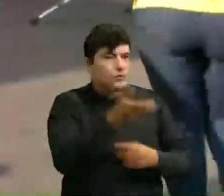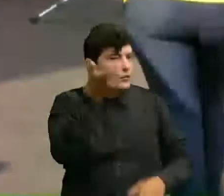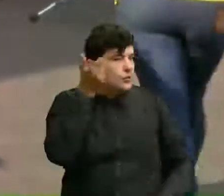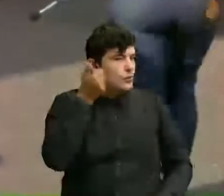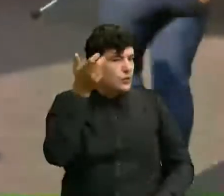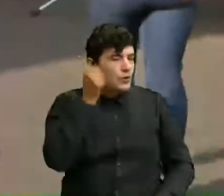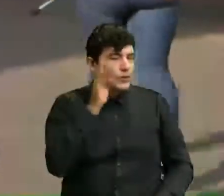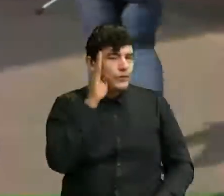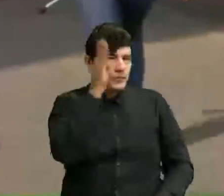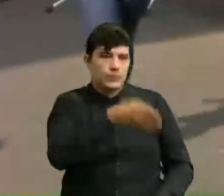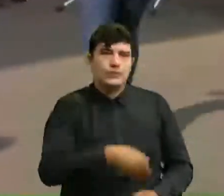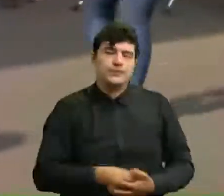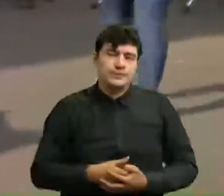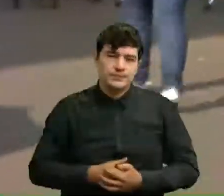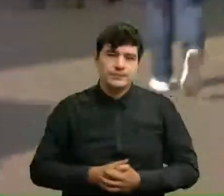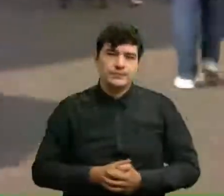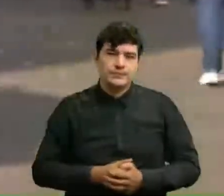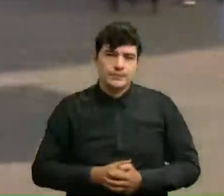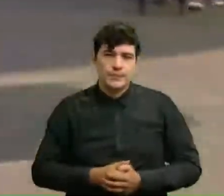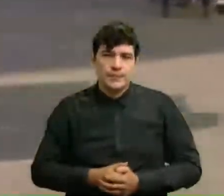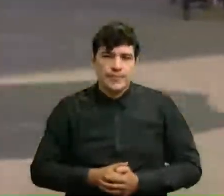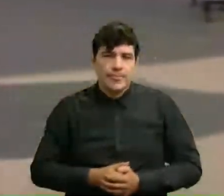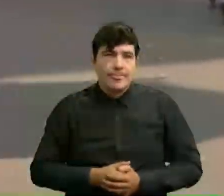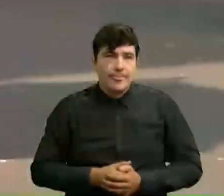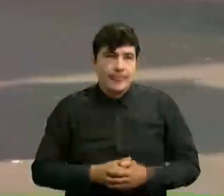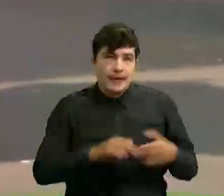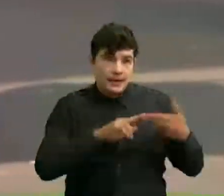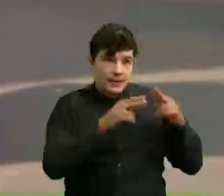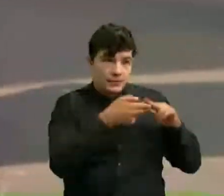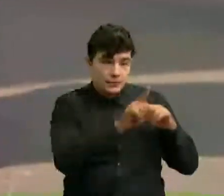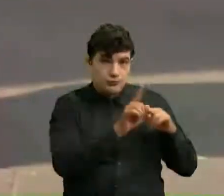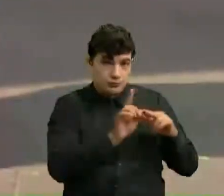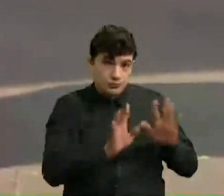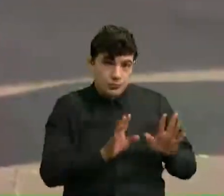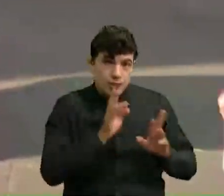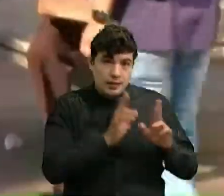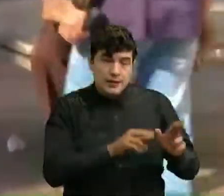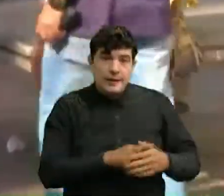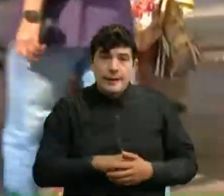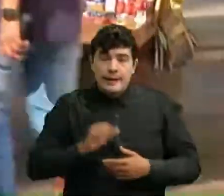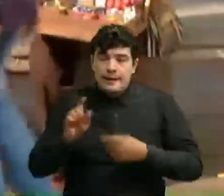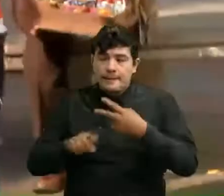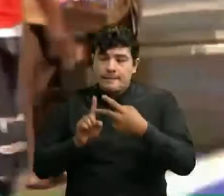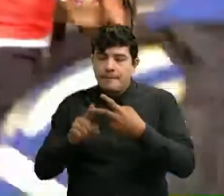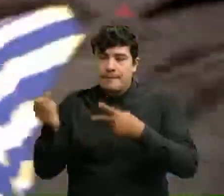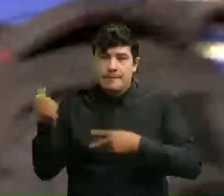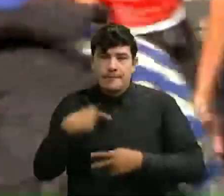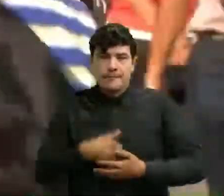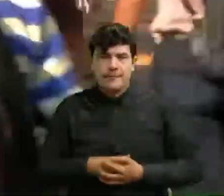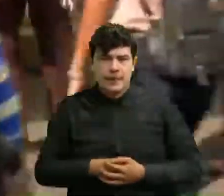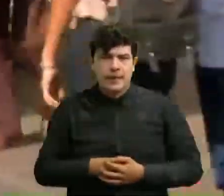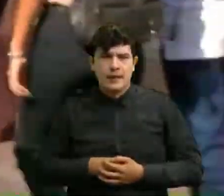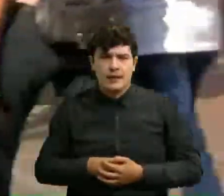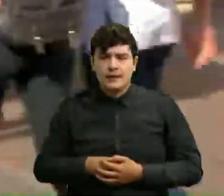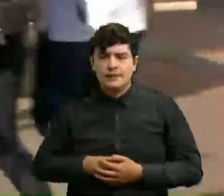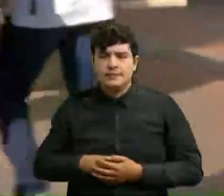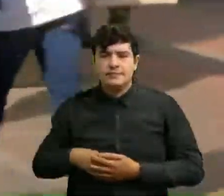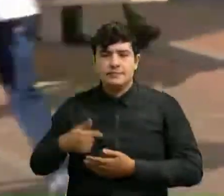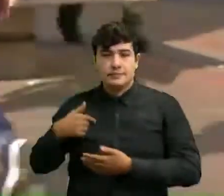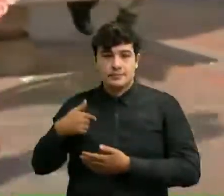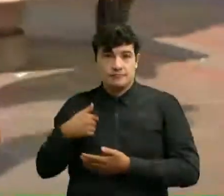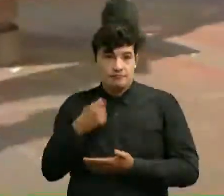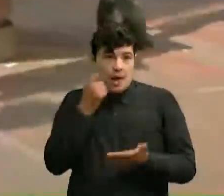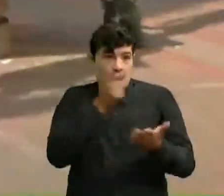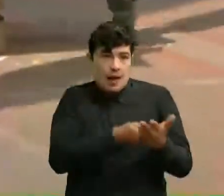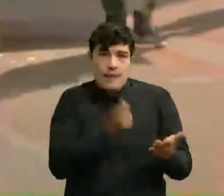pago de esas mesadas. Respecto a su pregunta, cuando una persona cotiza sobre dos salarios mínimos en el régimen de